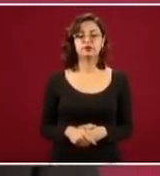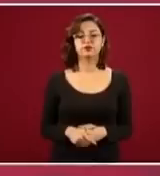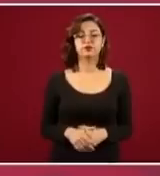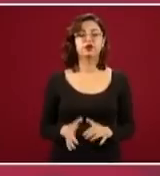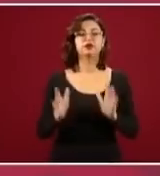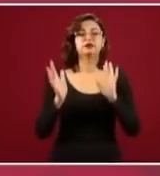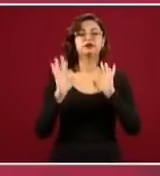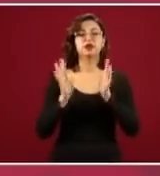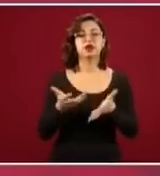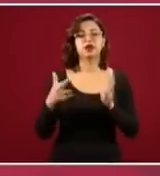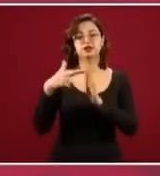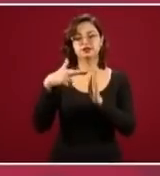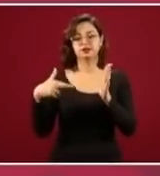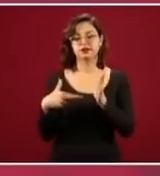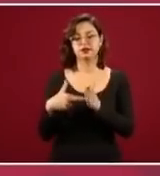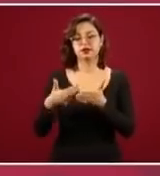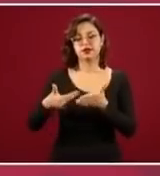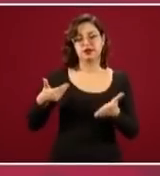prebases